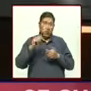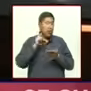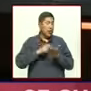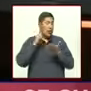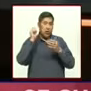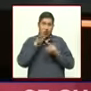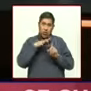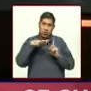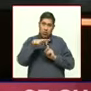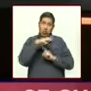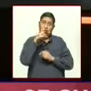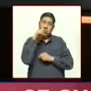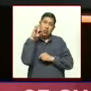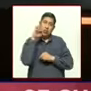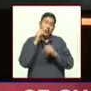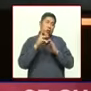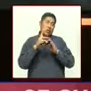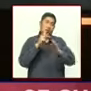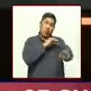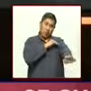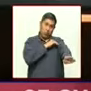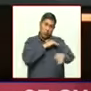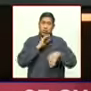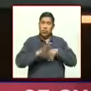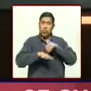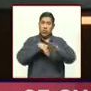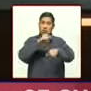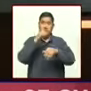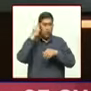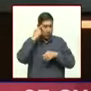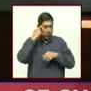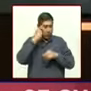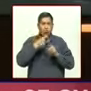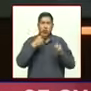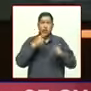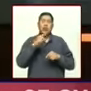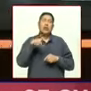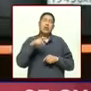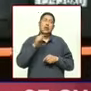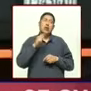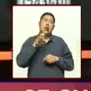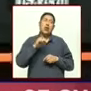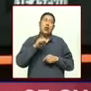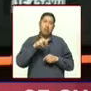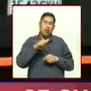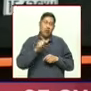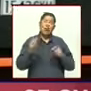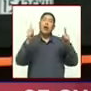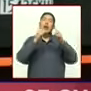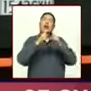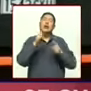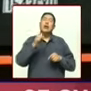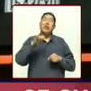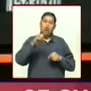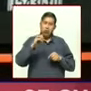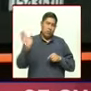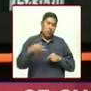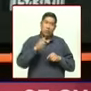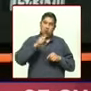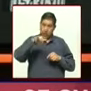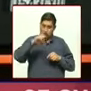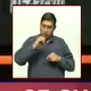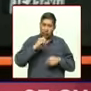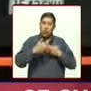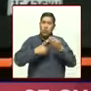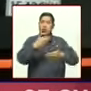básicamente ya han consumado los 100 kilómetros de recorrido, tomando en cuenta que desde Patacamaya hasta Ayoayo y con una bendición previa han